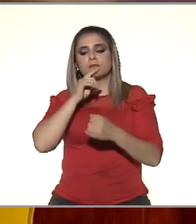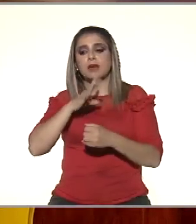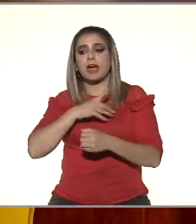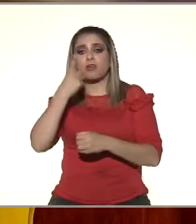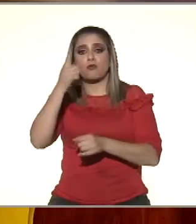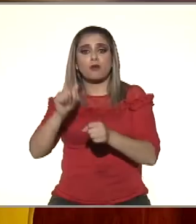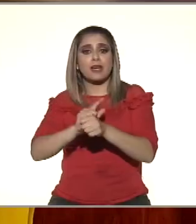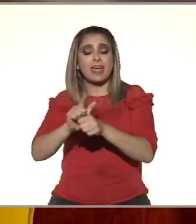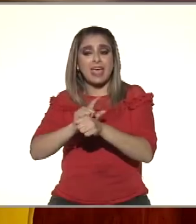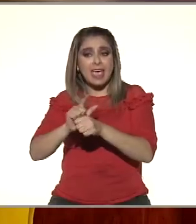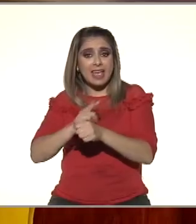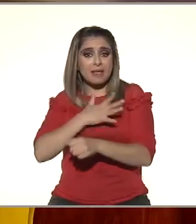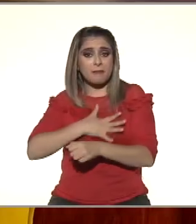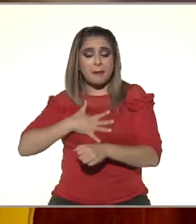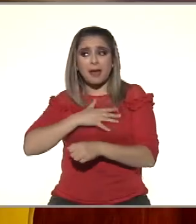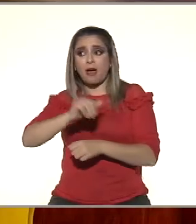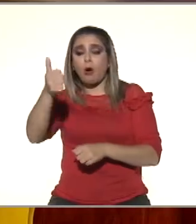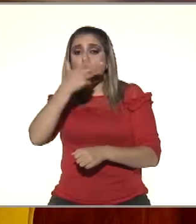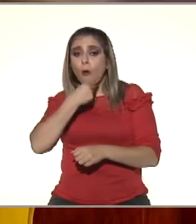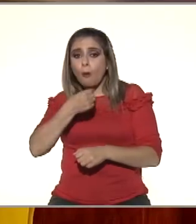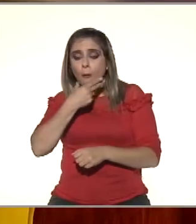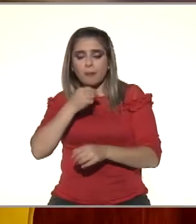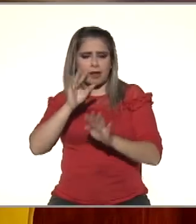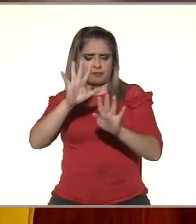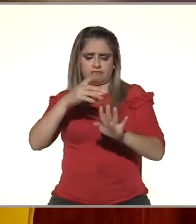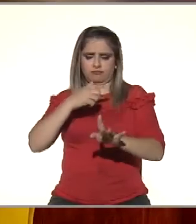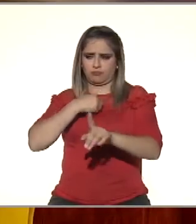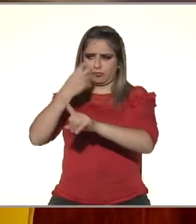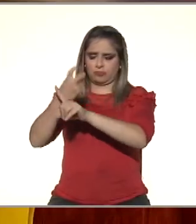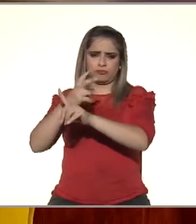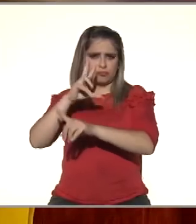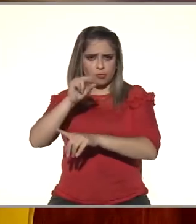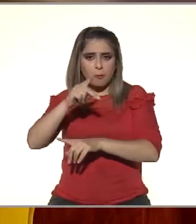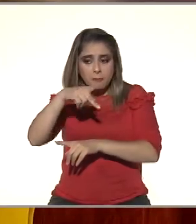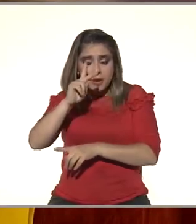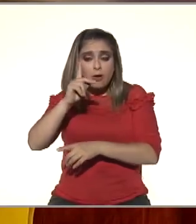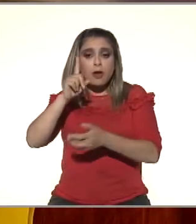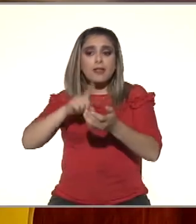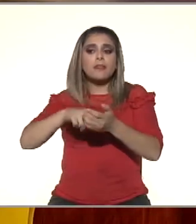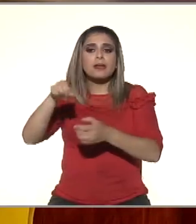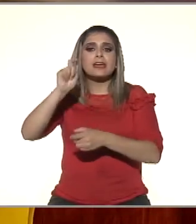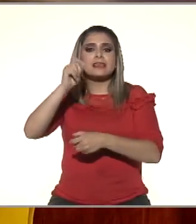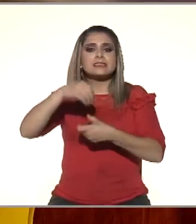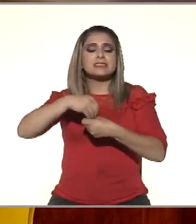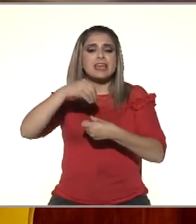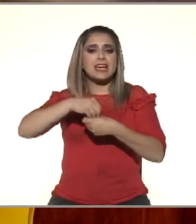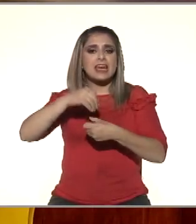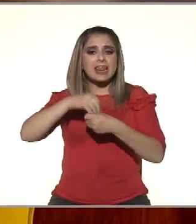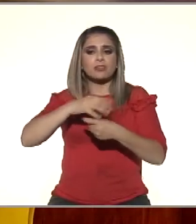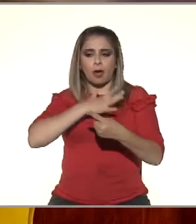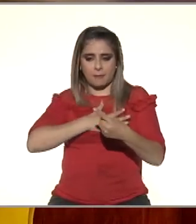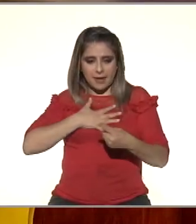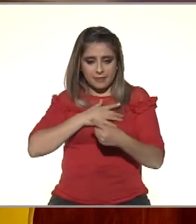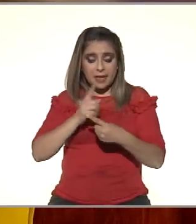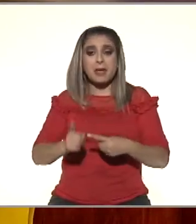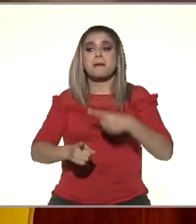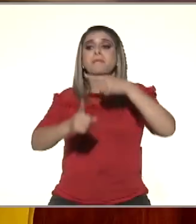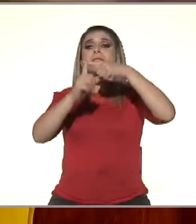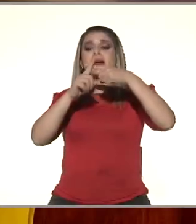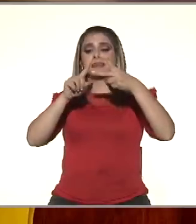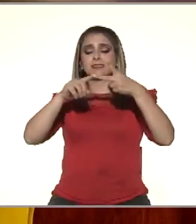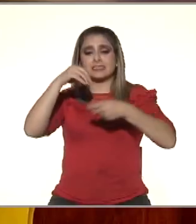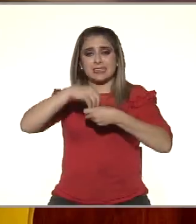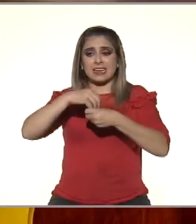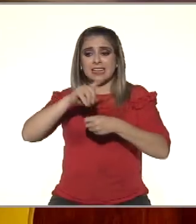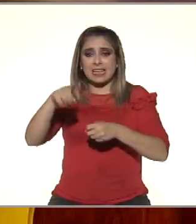padre. Insisto, sin emitir juicios de valor claramente, pero son secretos que se van agregando y eso hace que la situación